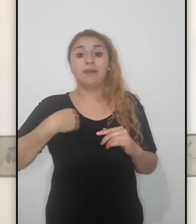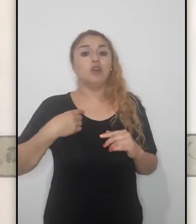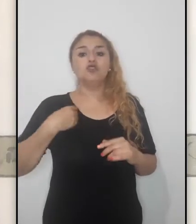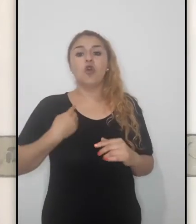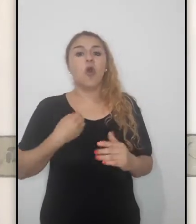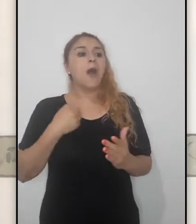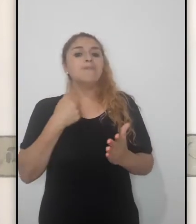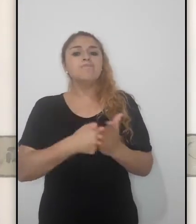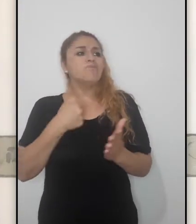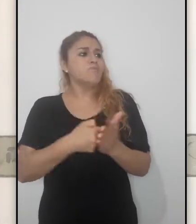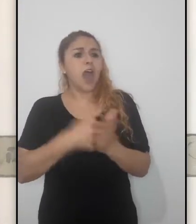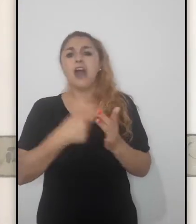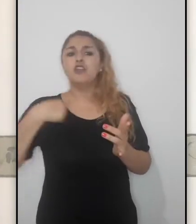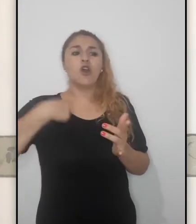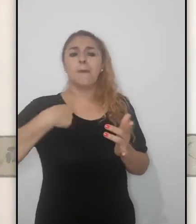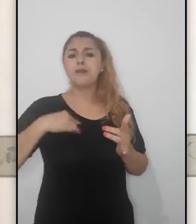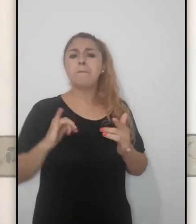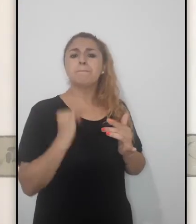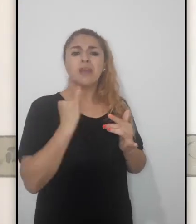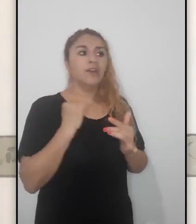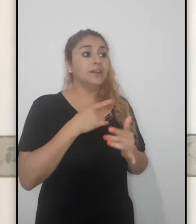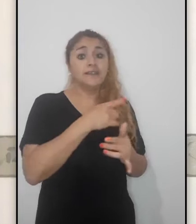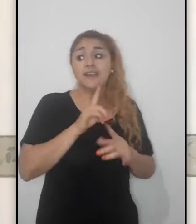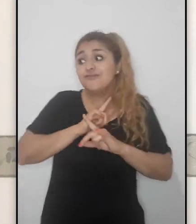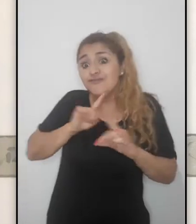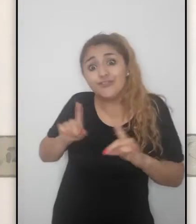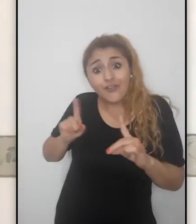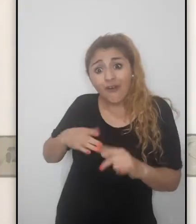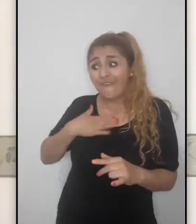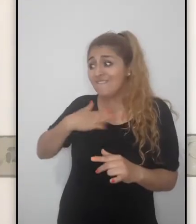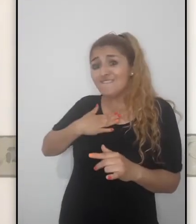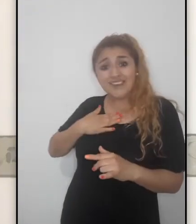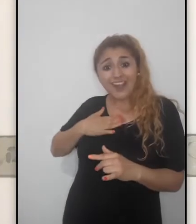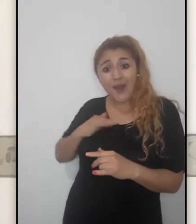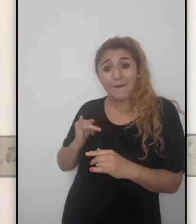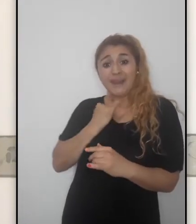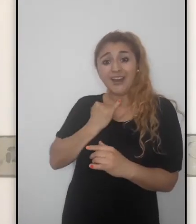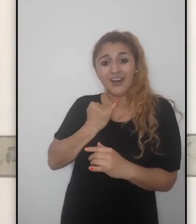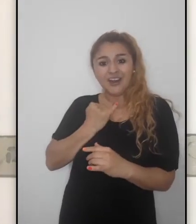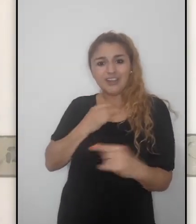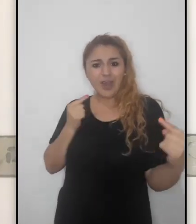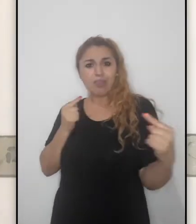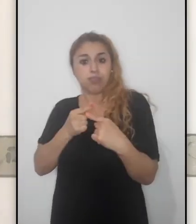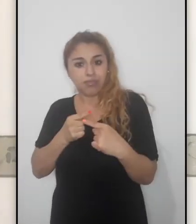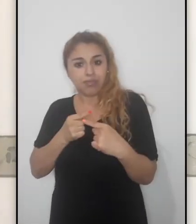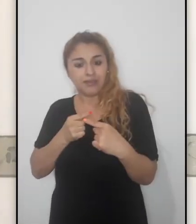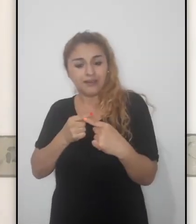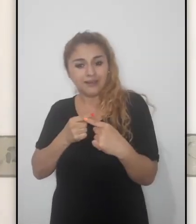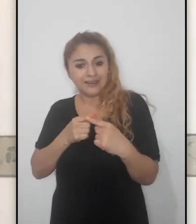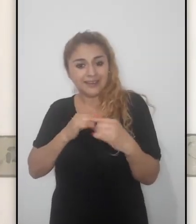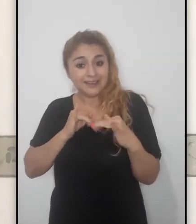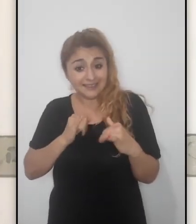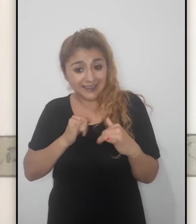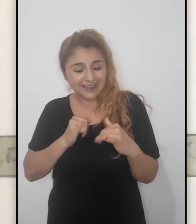y disgustos pero también nos puede unir y agrupar mi esposa puede decir que una